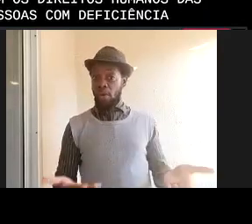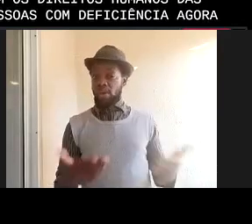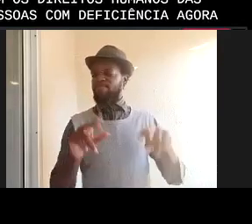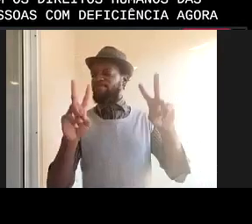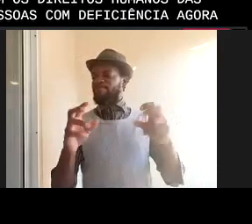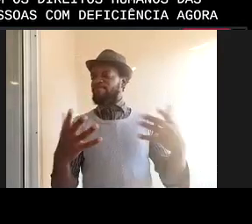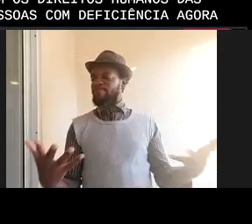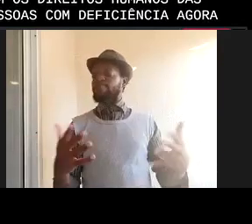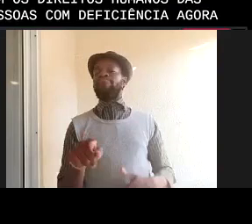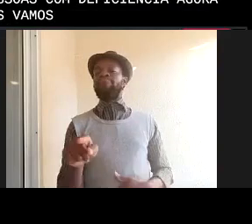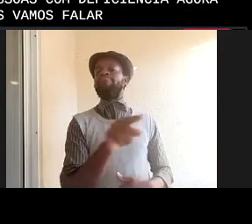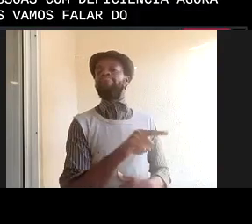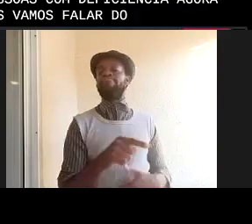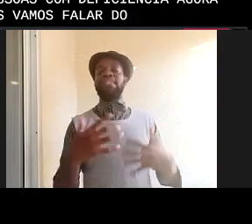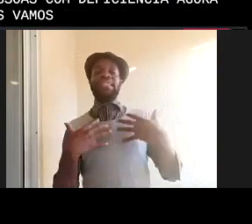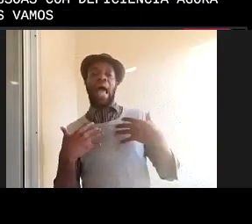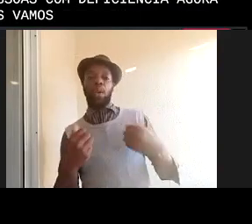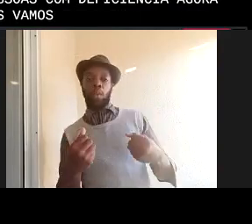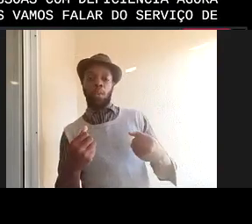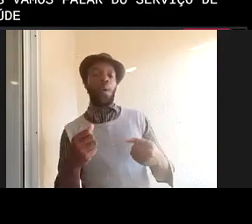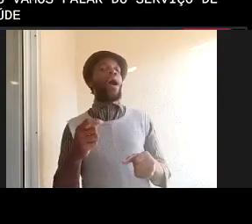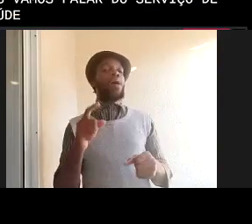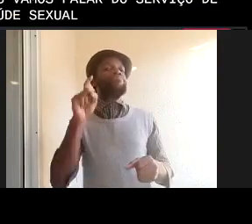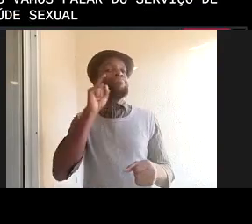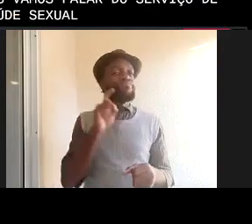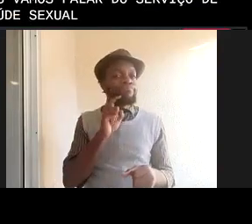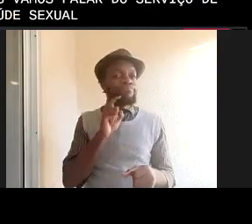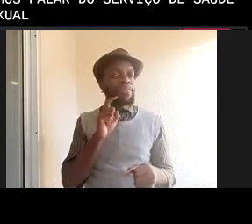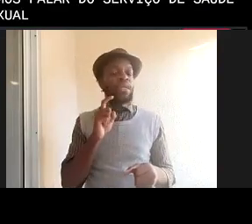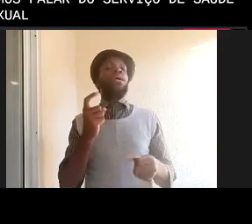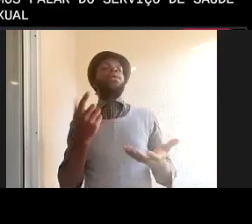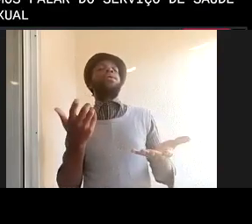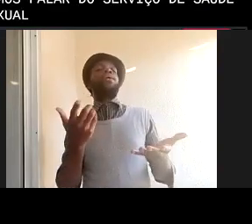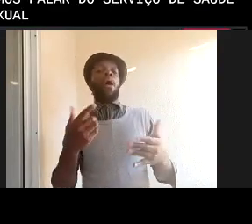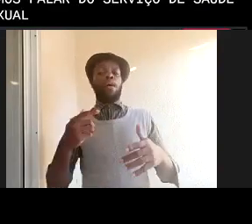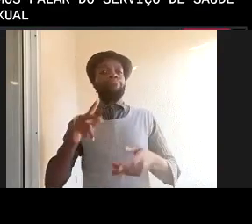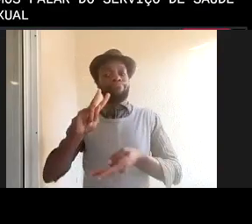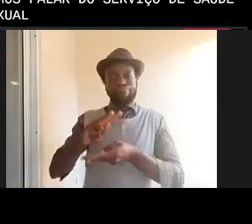de servicios de salud sexual y reproductiva de los jóvenes con discapacidad.